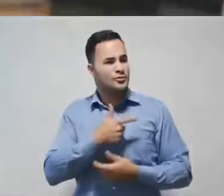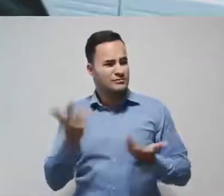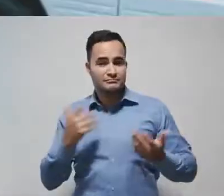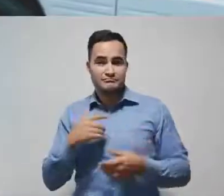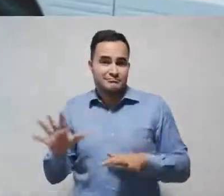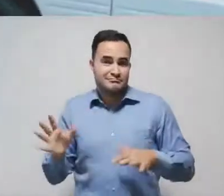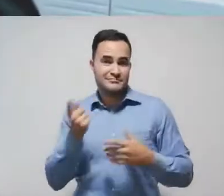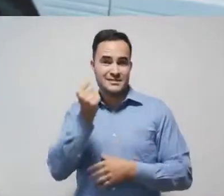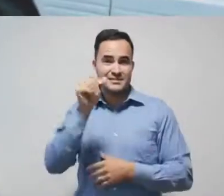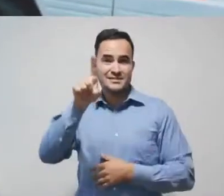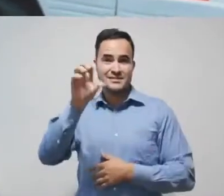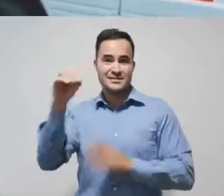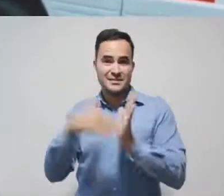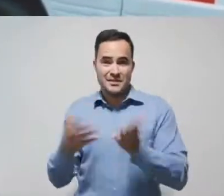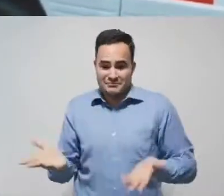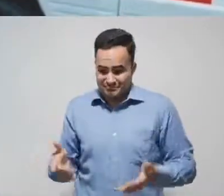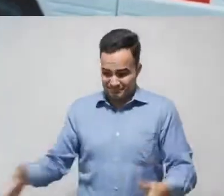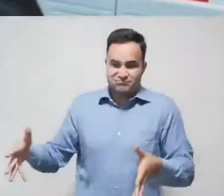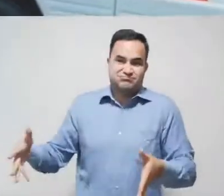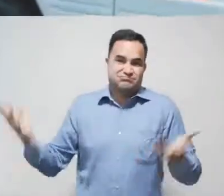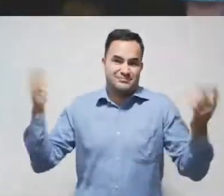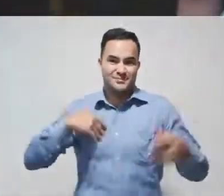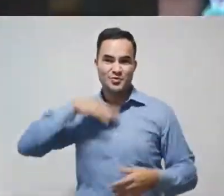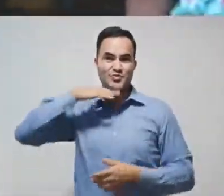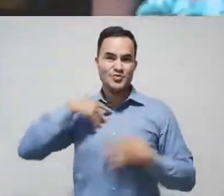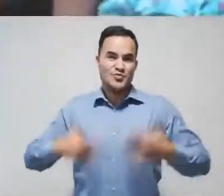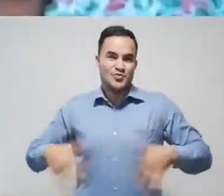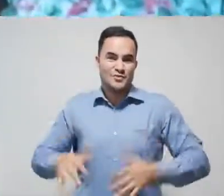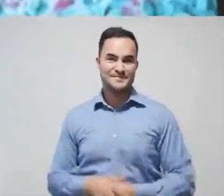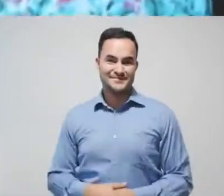todo esto por cuánto? 60 mil pesos. 60 mil pesos más o menos nos gastamos y mire,